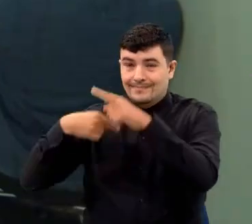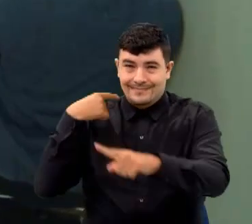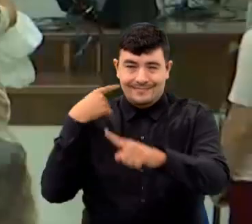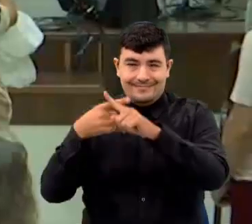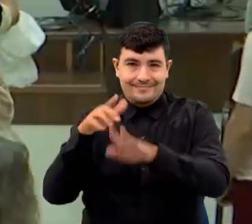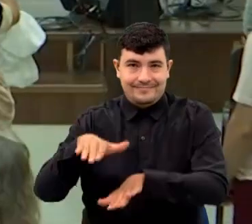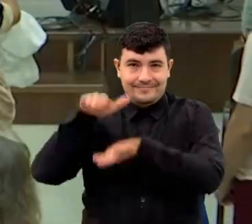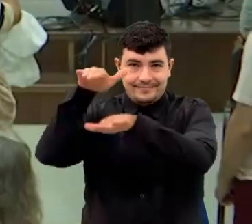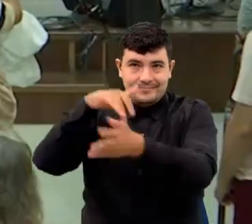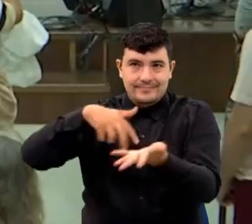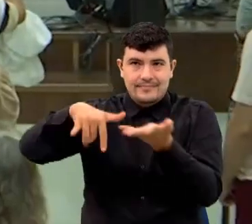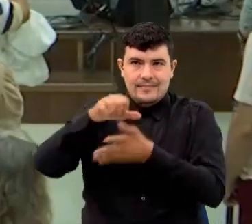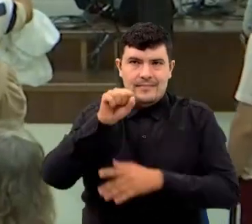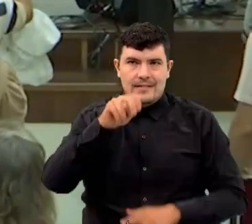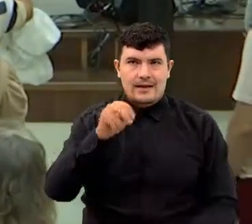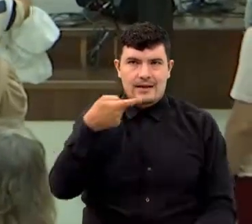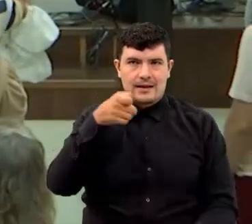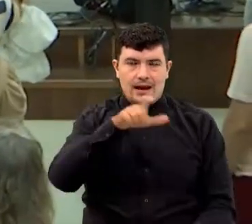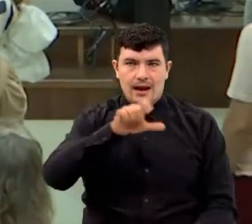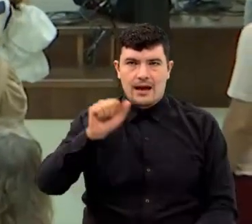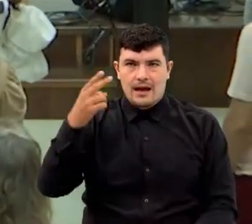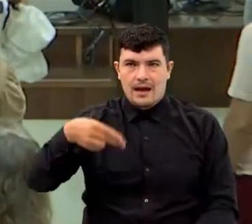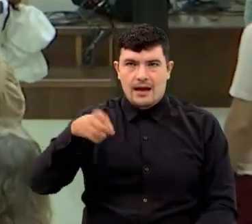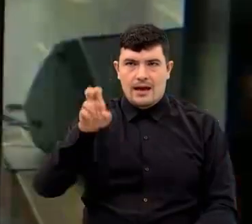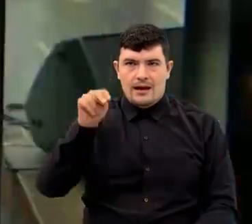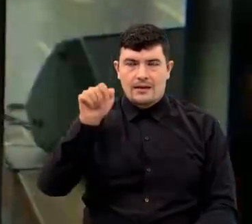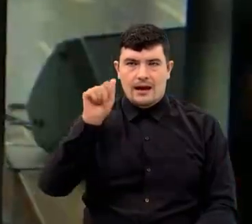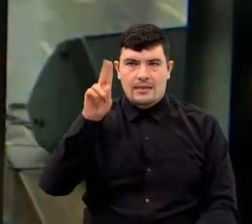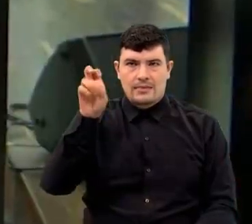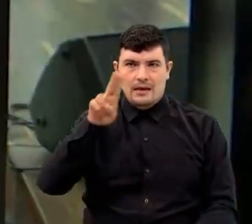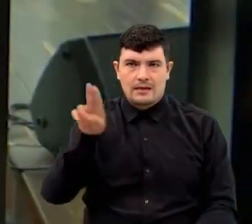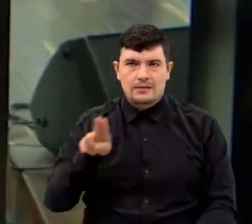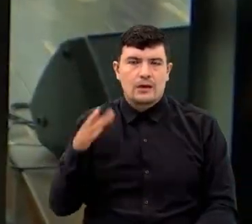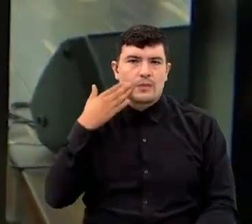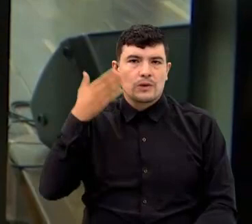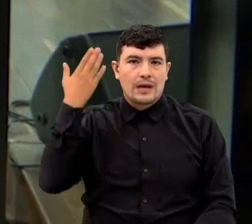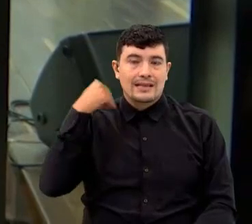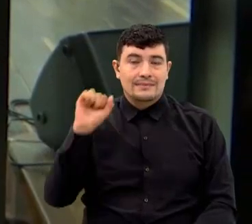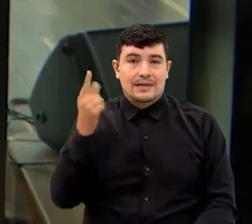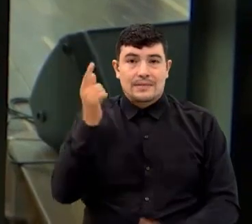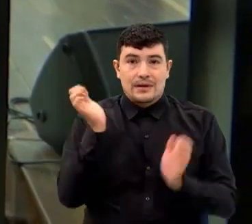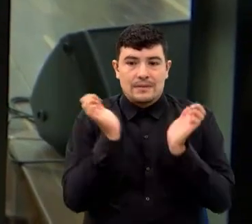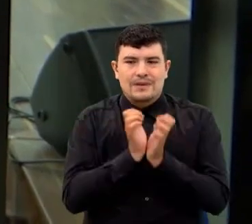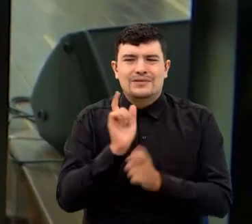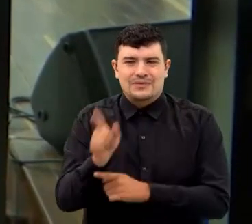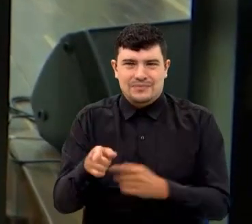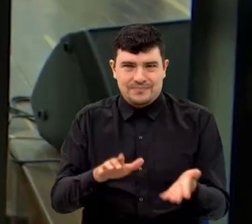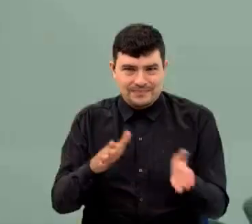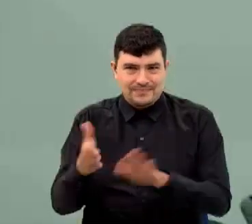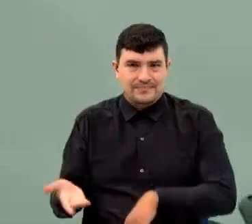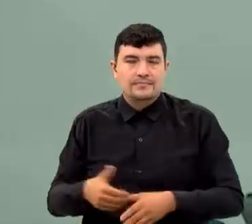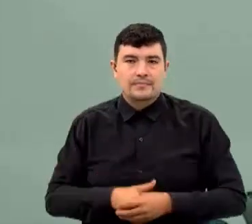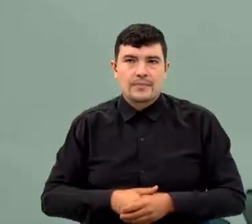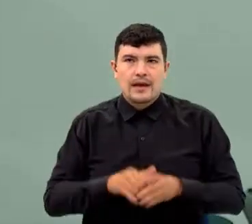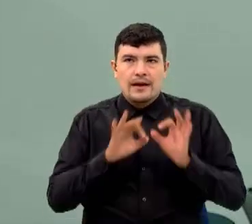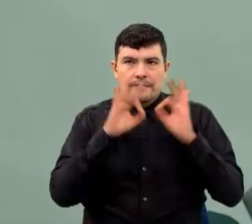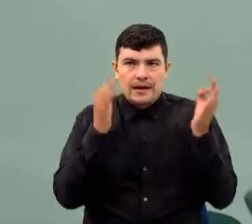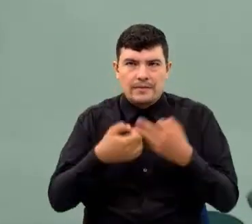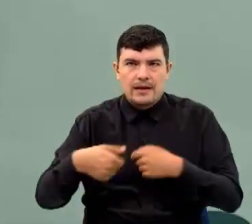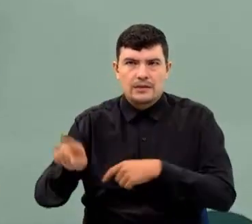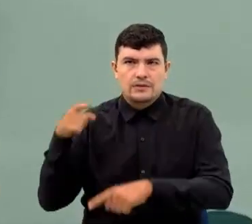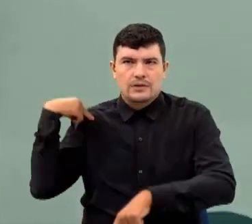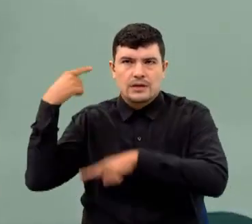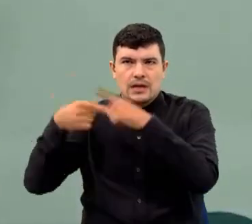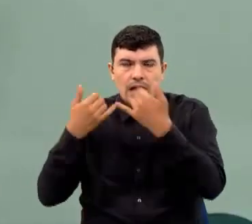exdiputada santandereana Ángela Hernández, cuyo fallecimiento ocurrió el 1 de mayo de este año a causa de un cáncer de mama, familiares y allegados